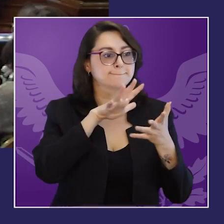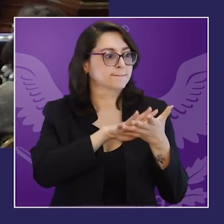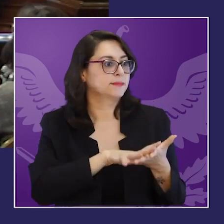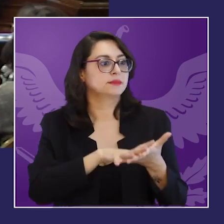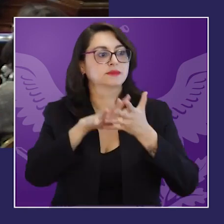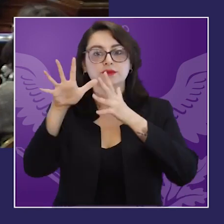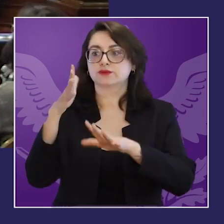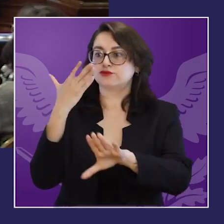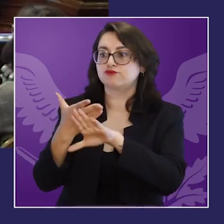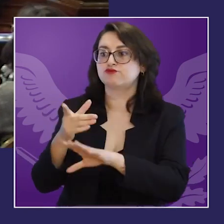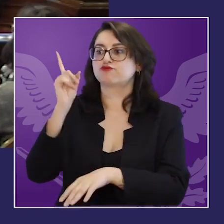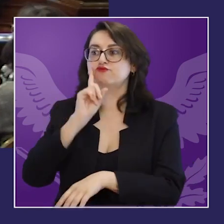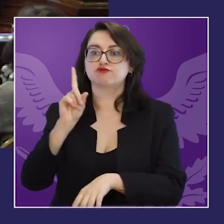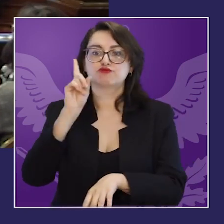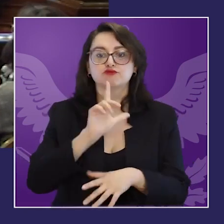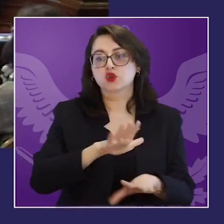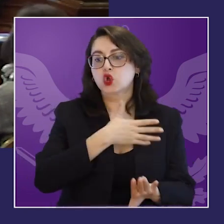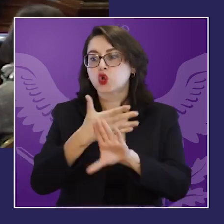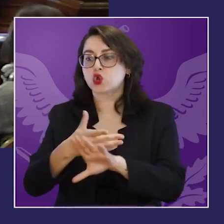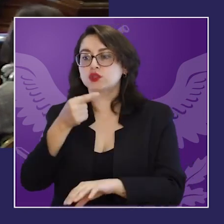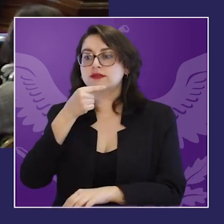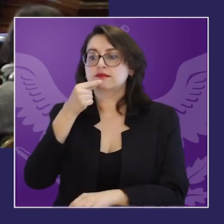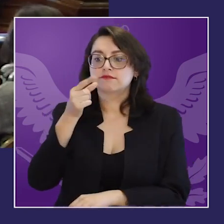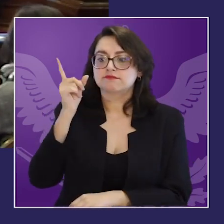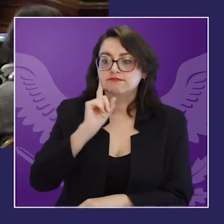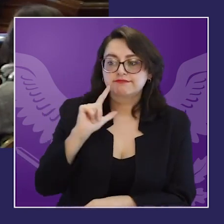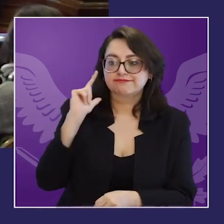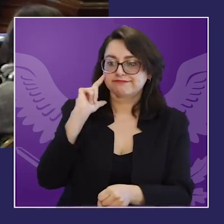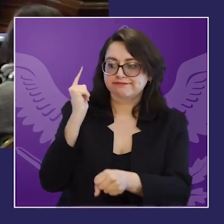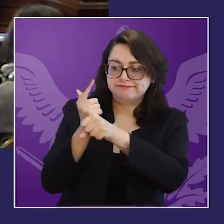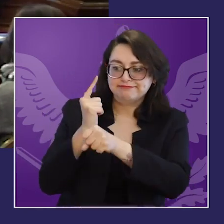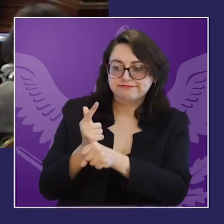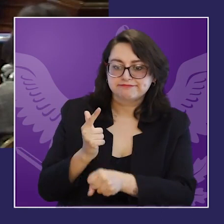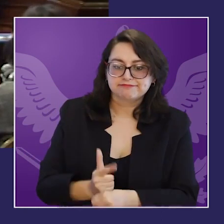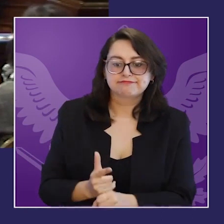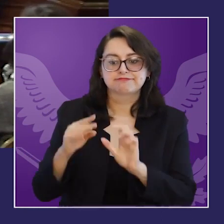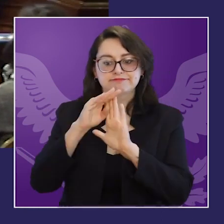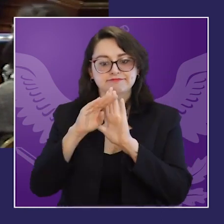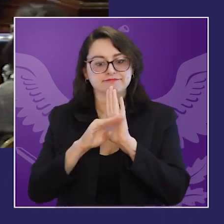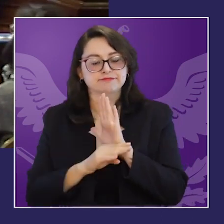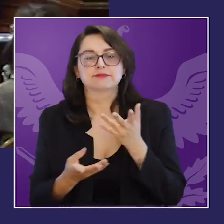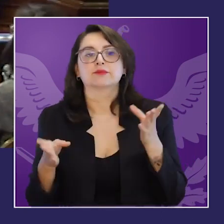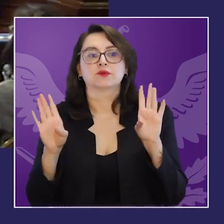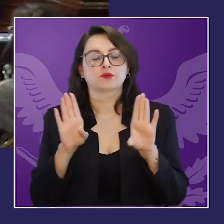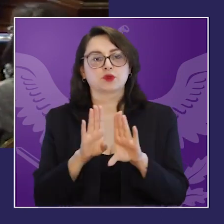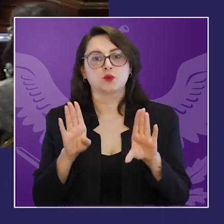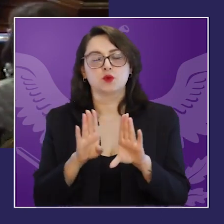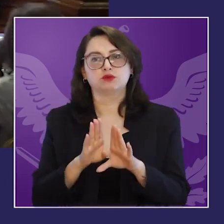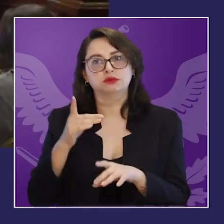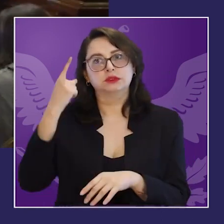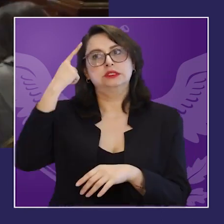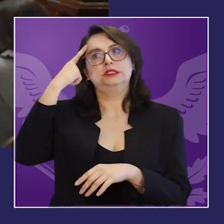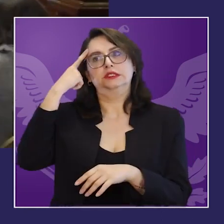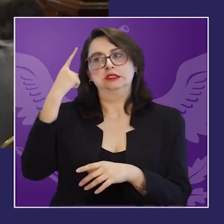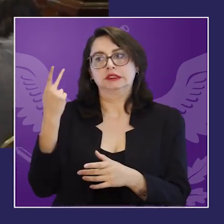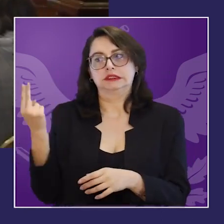sociocultural y generalizado de las manifestaciones de la violencia contra la mujer y contra las niñas, la Corte ha identificado una serie de medidas